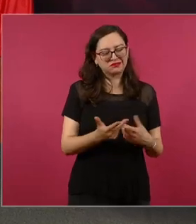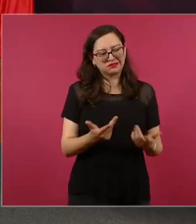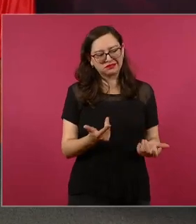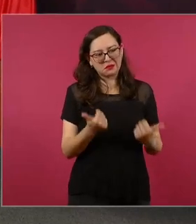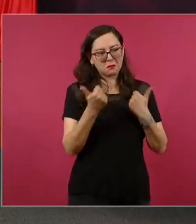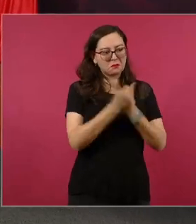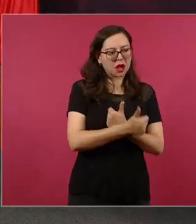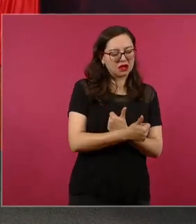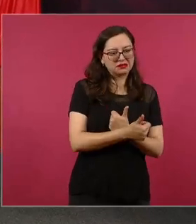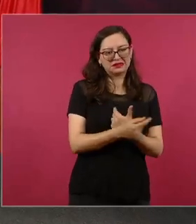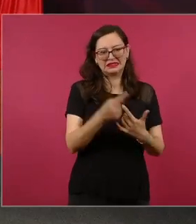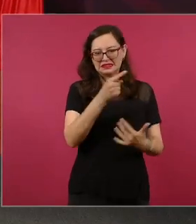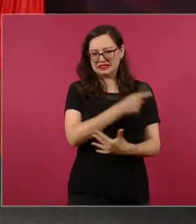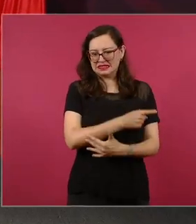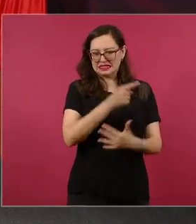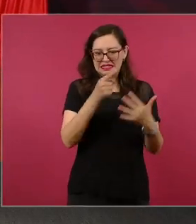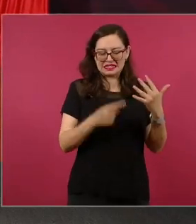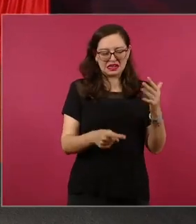muchos vicios,